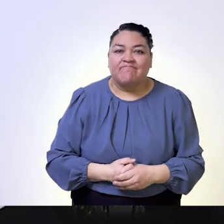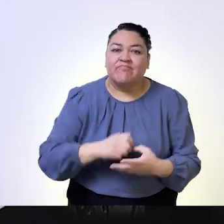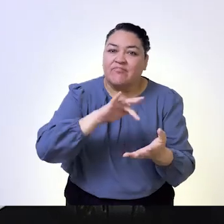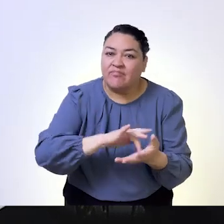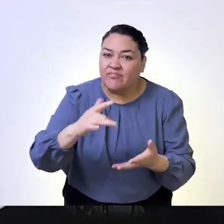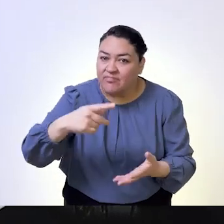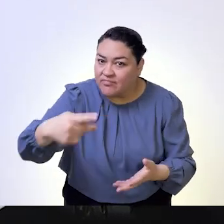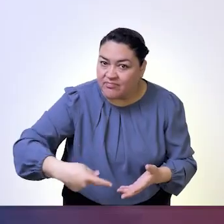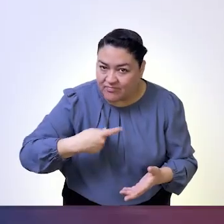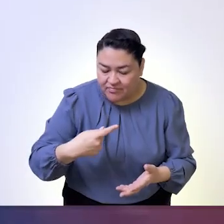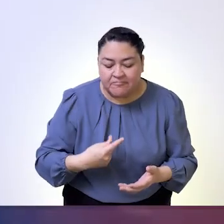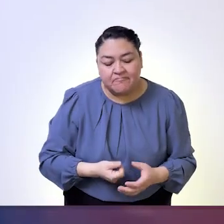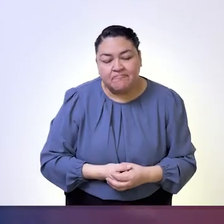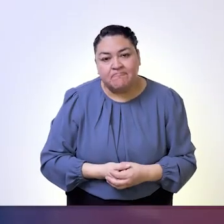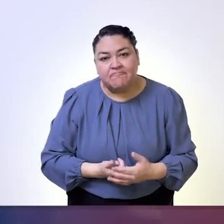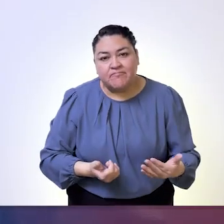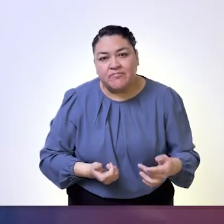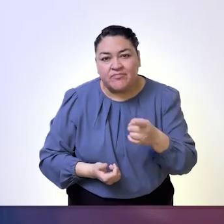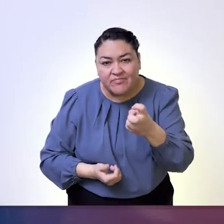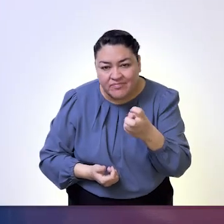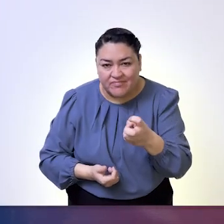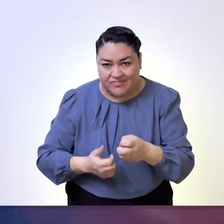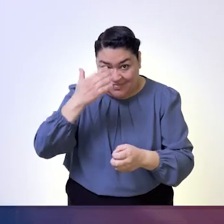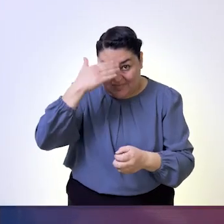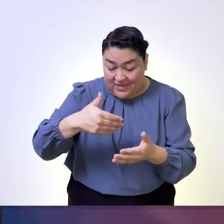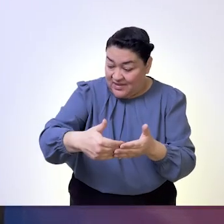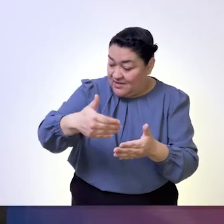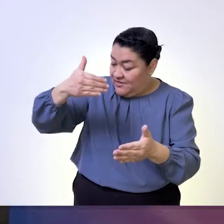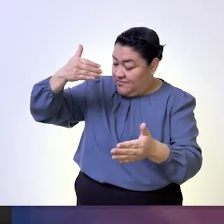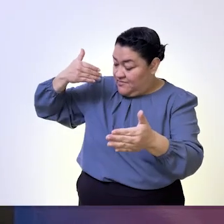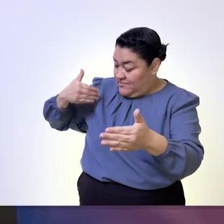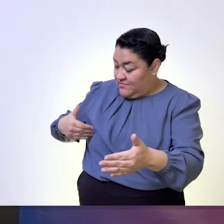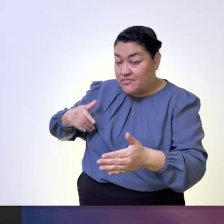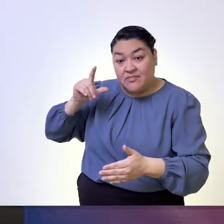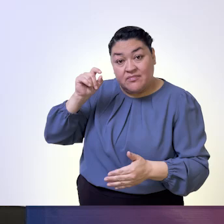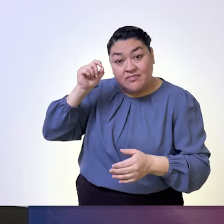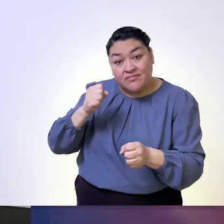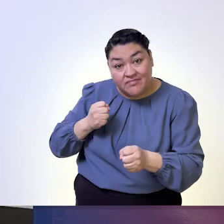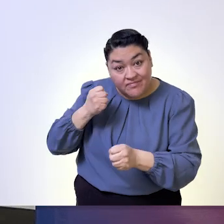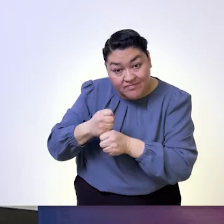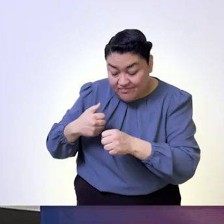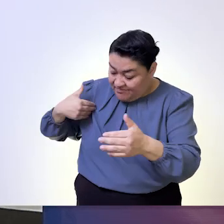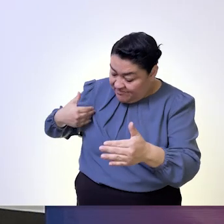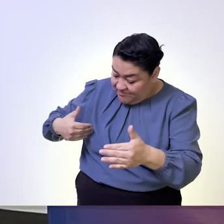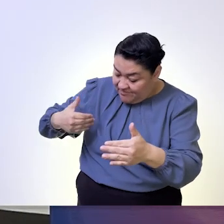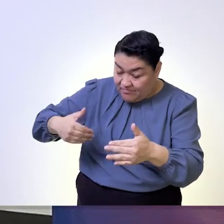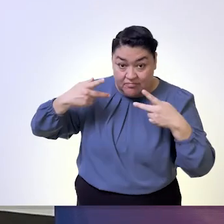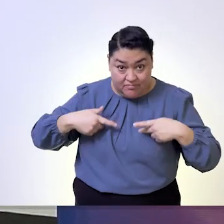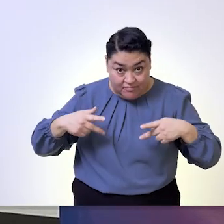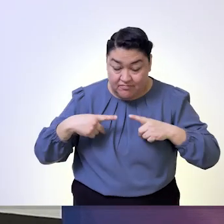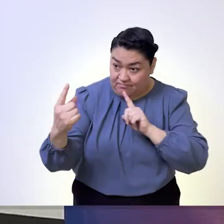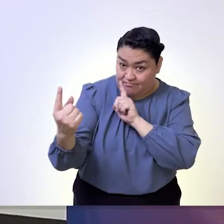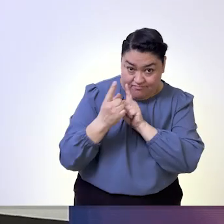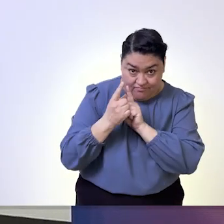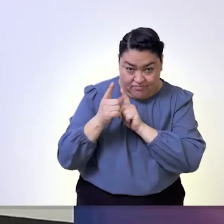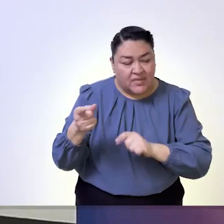gracias por la pregunta. A lo largo de 20 años, yo diría que el proceso de